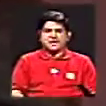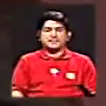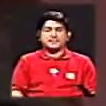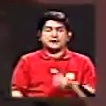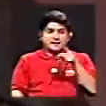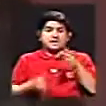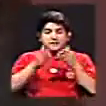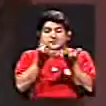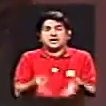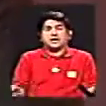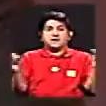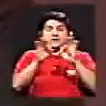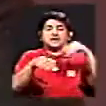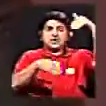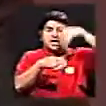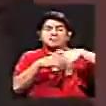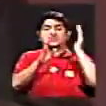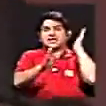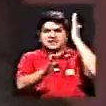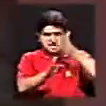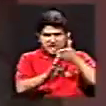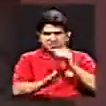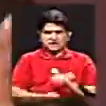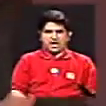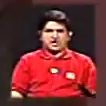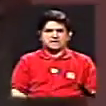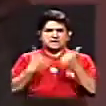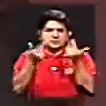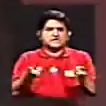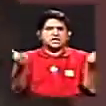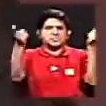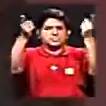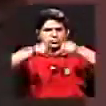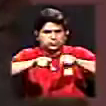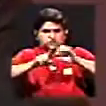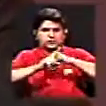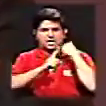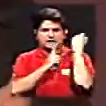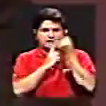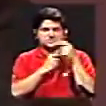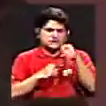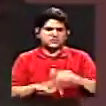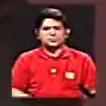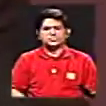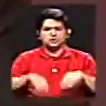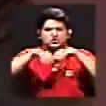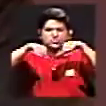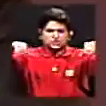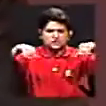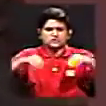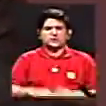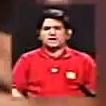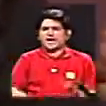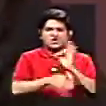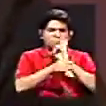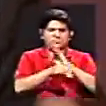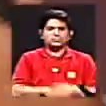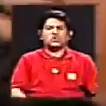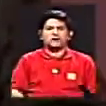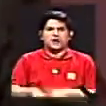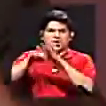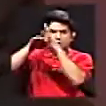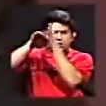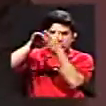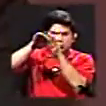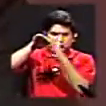tan importante hay que intervenir de manera directa. Y ya cuando ya sucede una falla de esta alcantarilla, un deslizamiento tan importante, ese talud que se empieza a